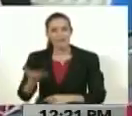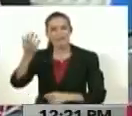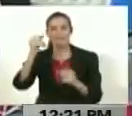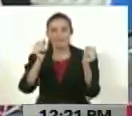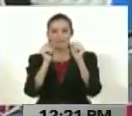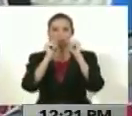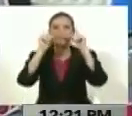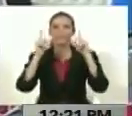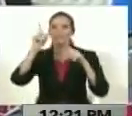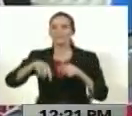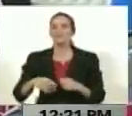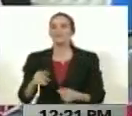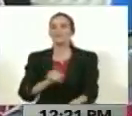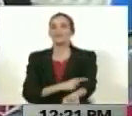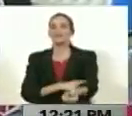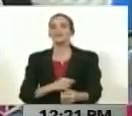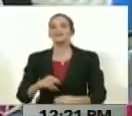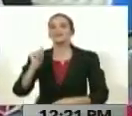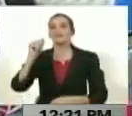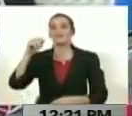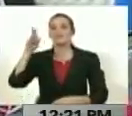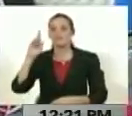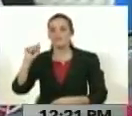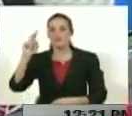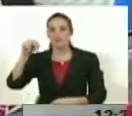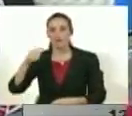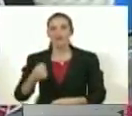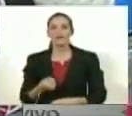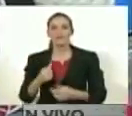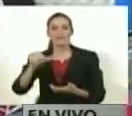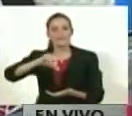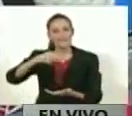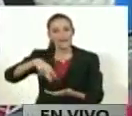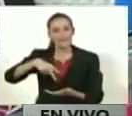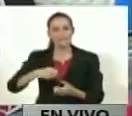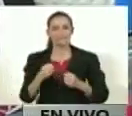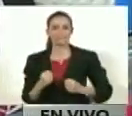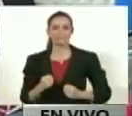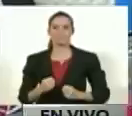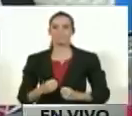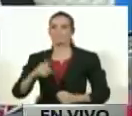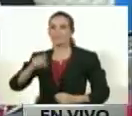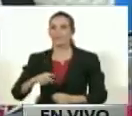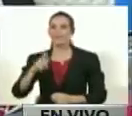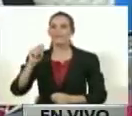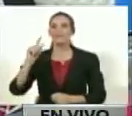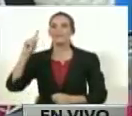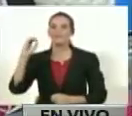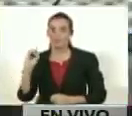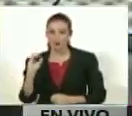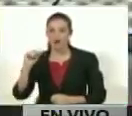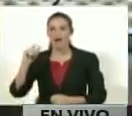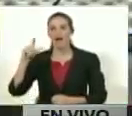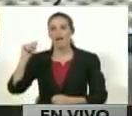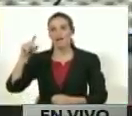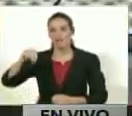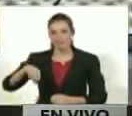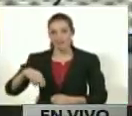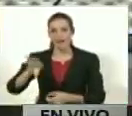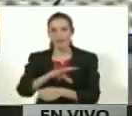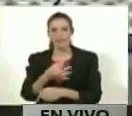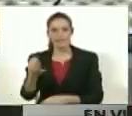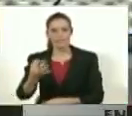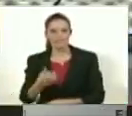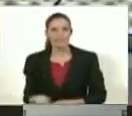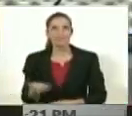sorpresa que es los hermanos Lebrón, una salsa de resistencia, una salsa brava, la salsa Changuey, y va a estar Tito Allen, cantante de Indestructible,